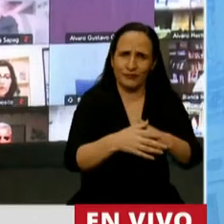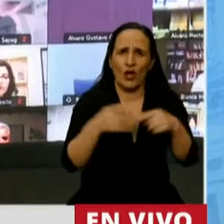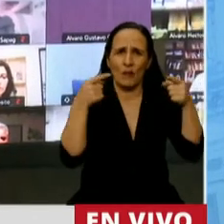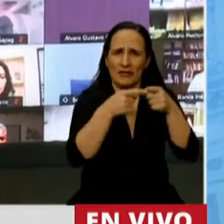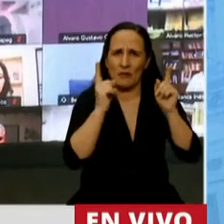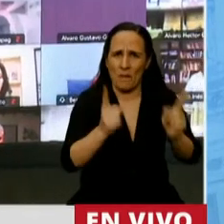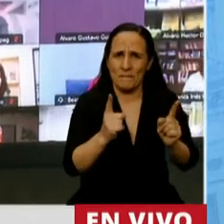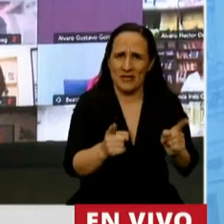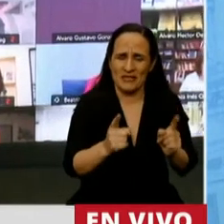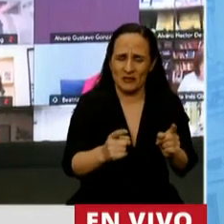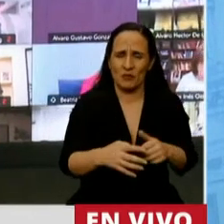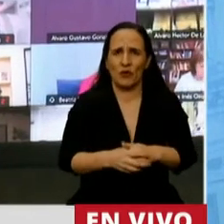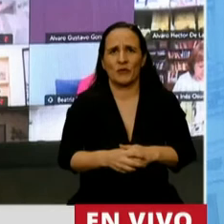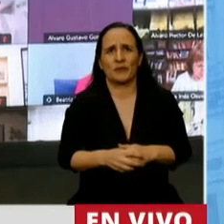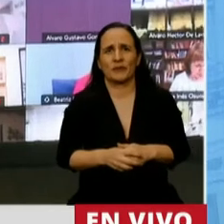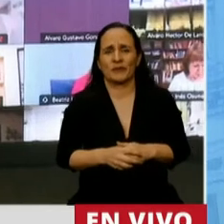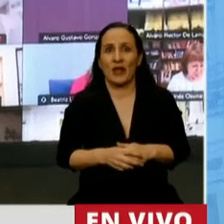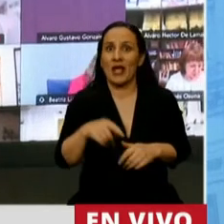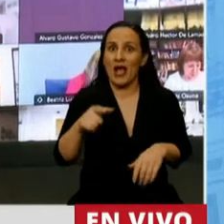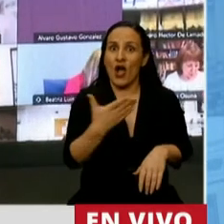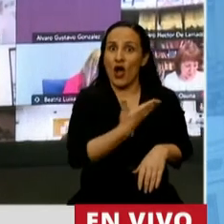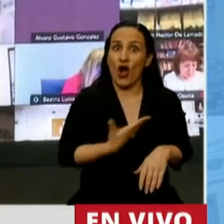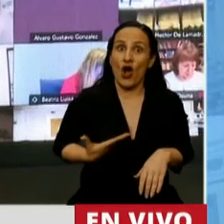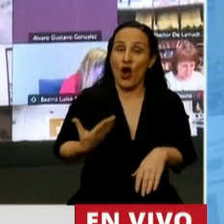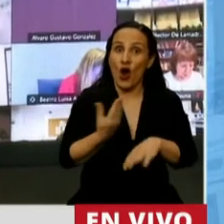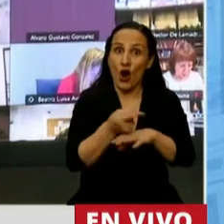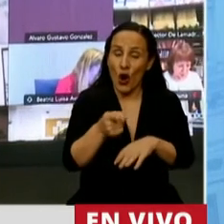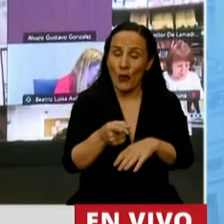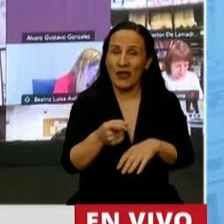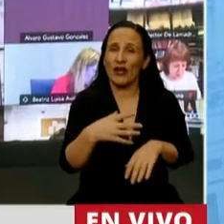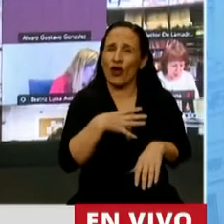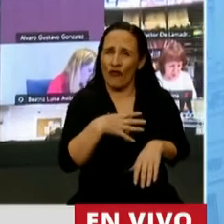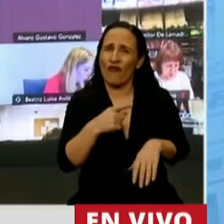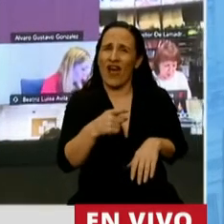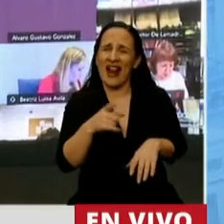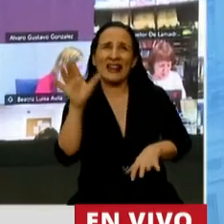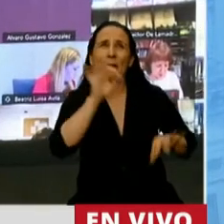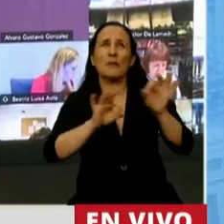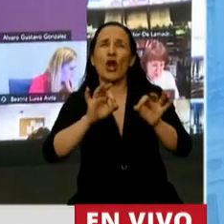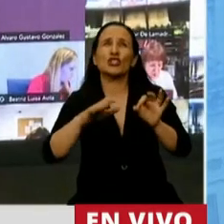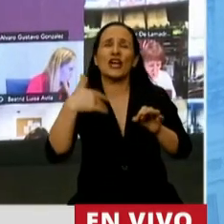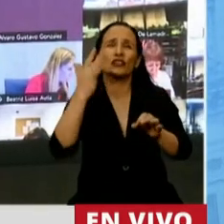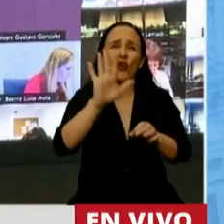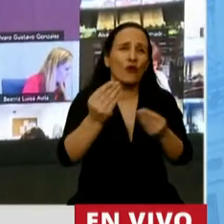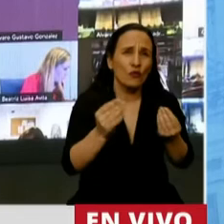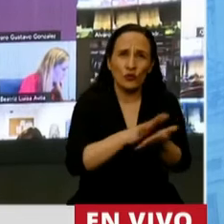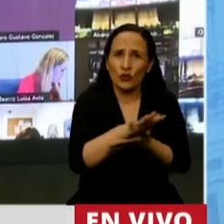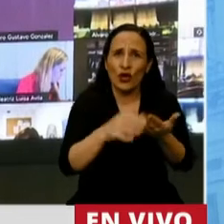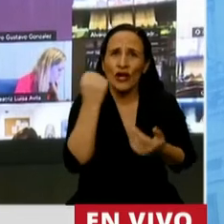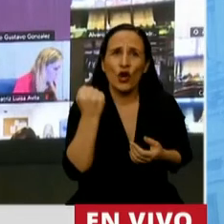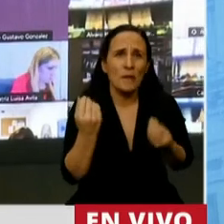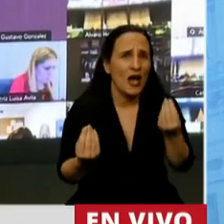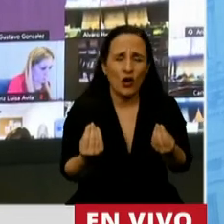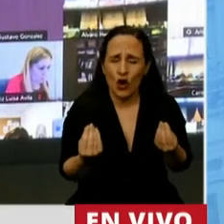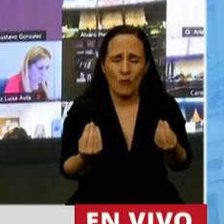presidente, que está claro que este gobierno todavía no ha definido un proyecto para resolver la cuestión económica. Se decía